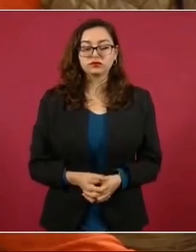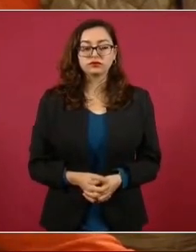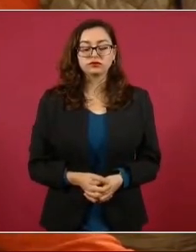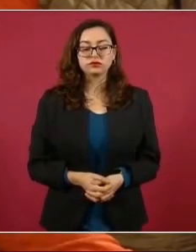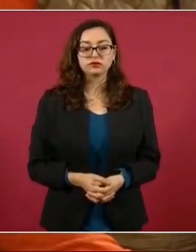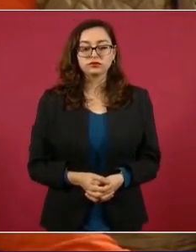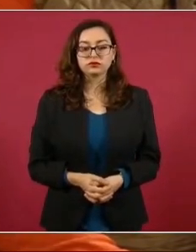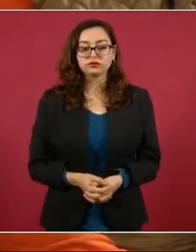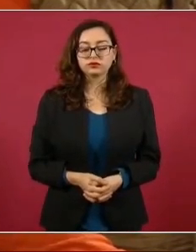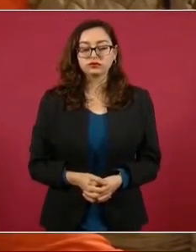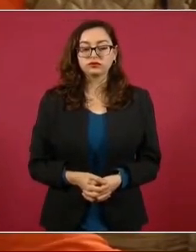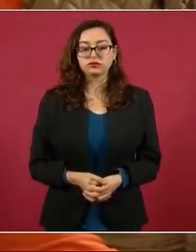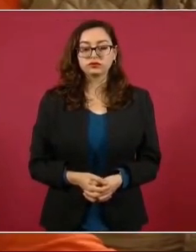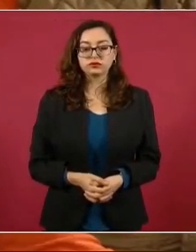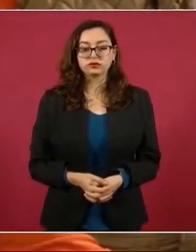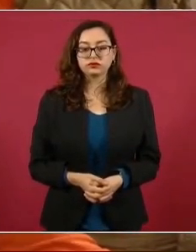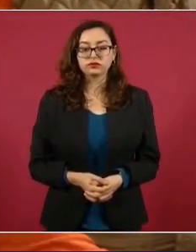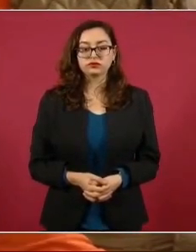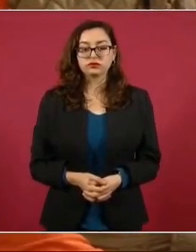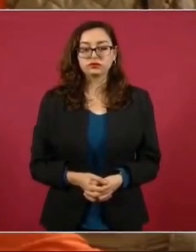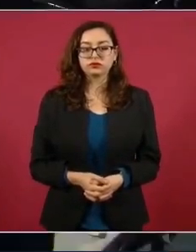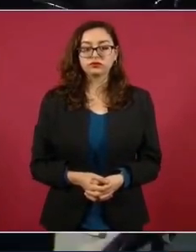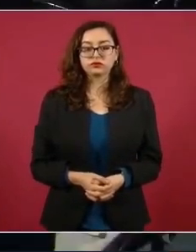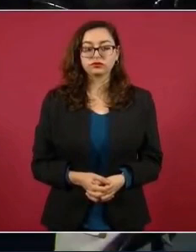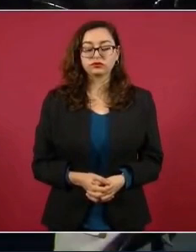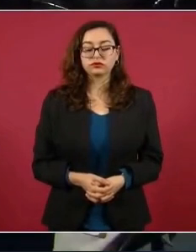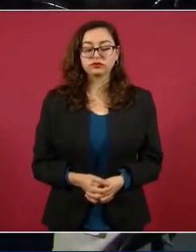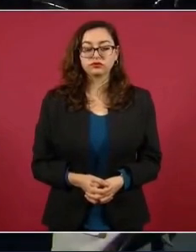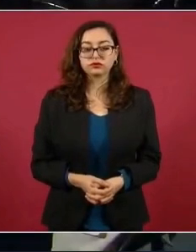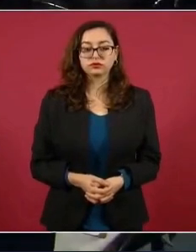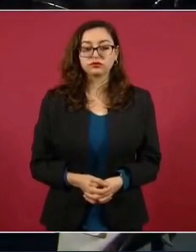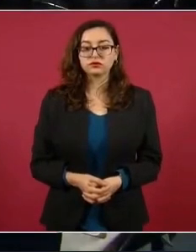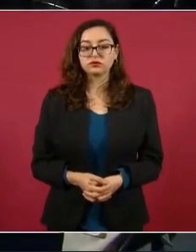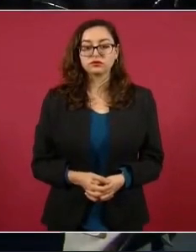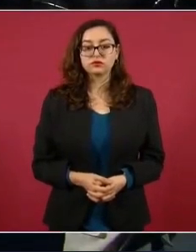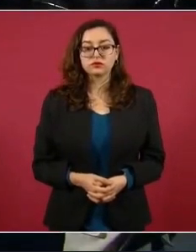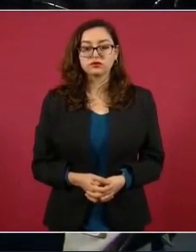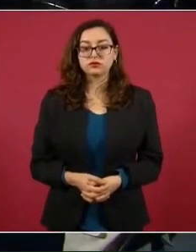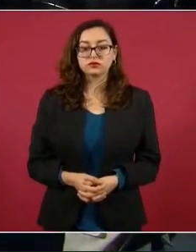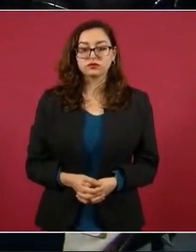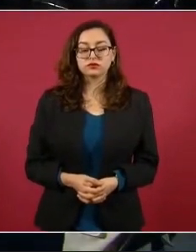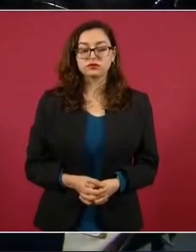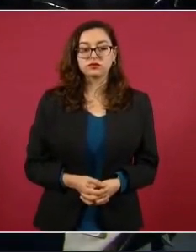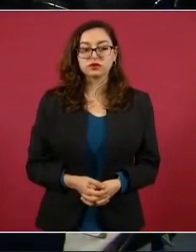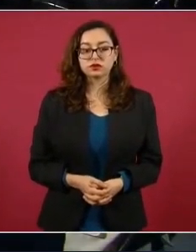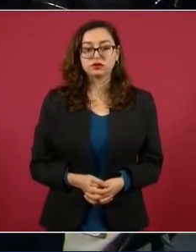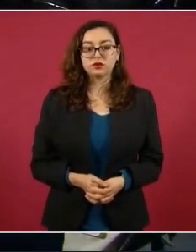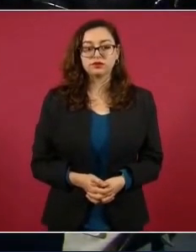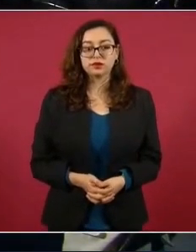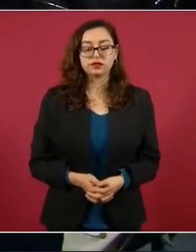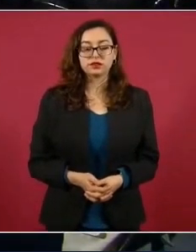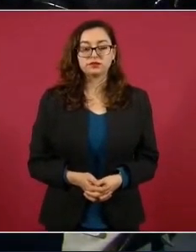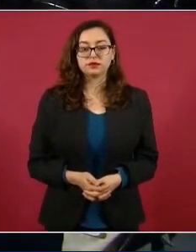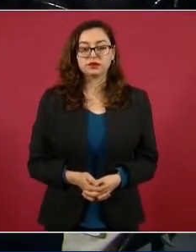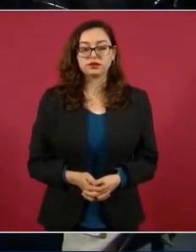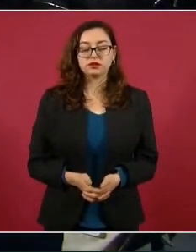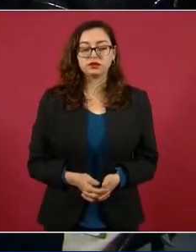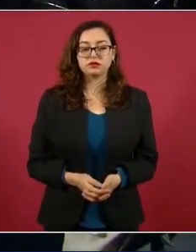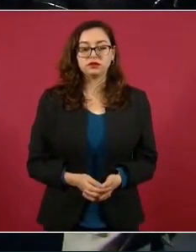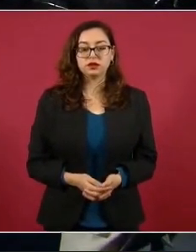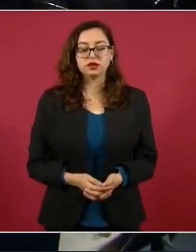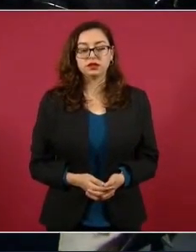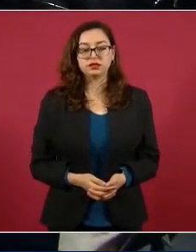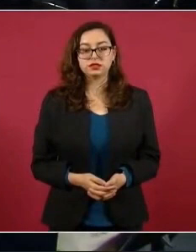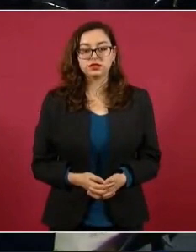como obligatorio el cubrebocas. ¿Y qué tanta utilidad tendría, por ejemplo, en los aviones, que sí